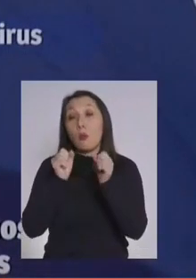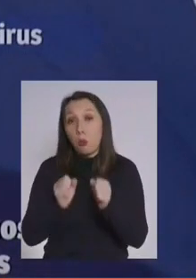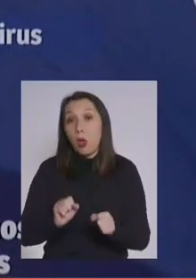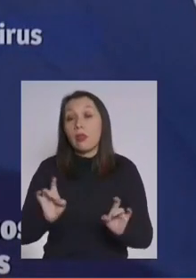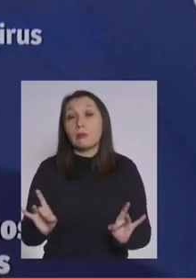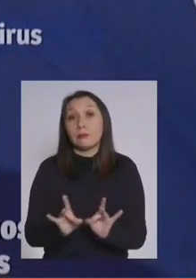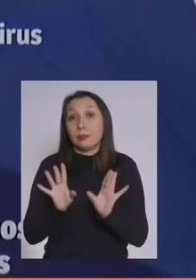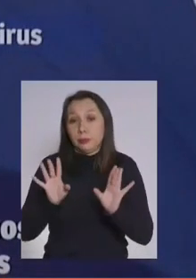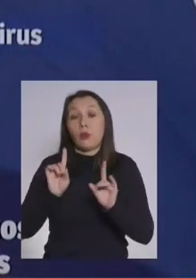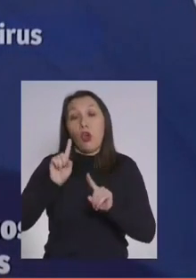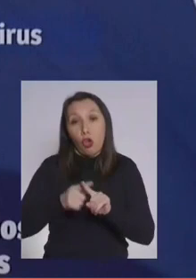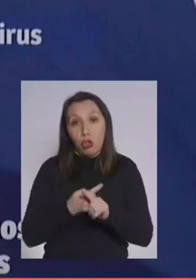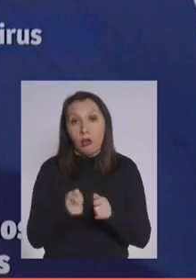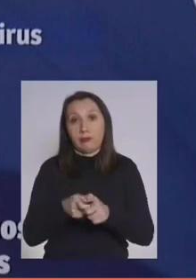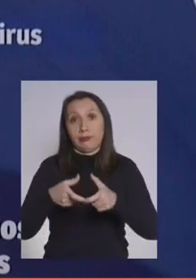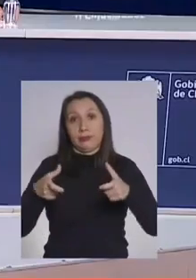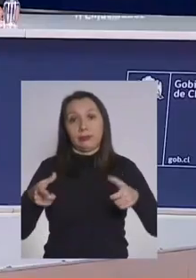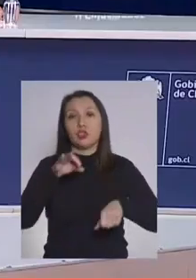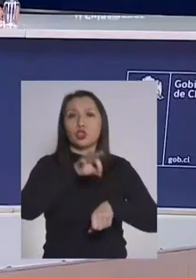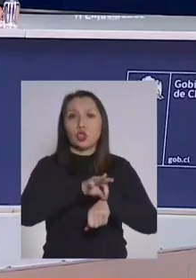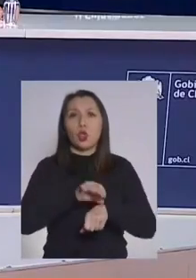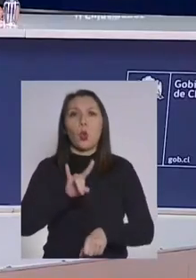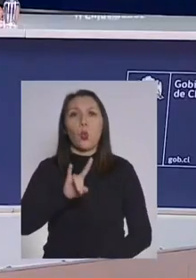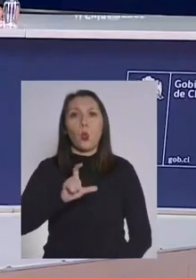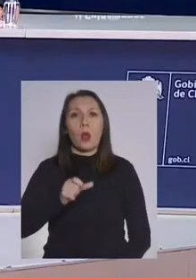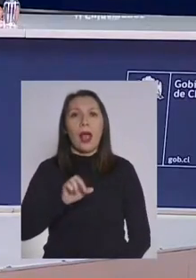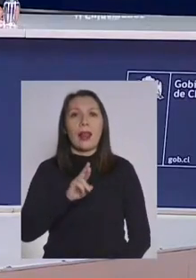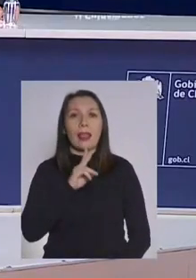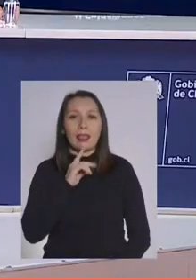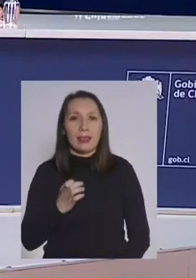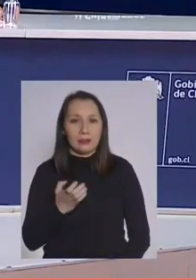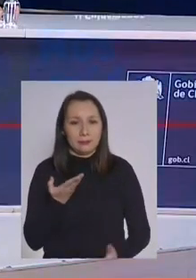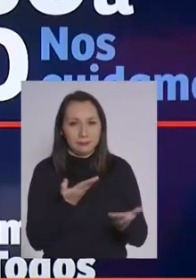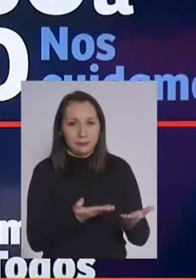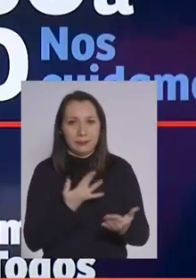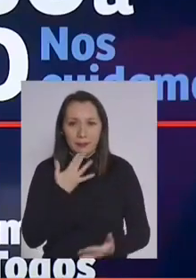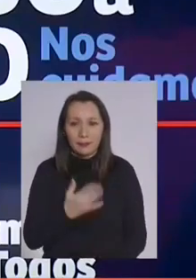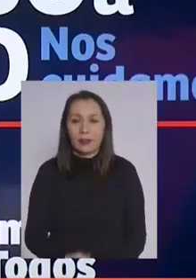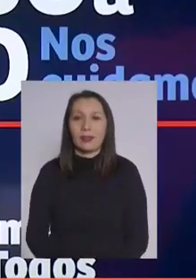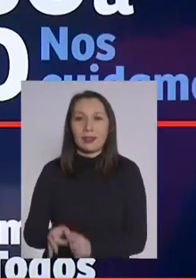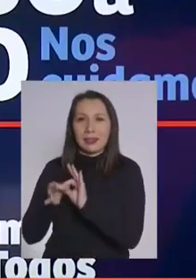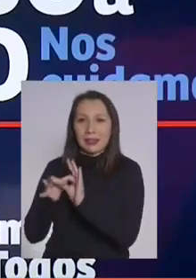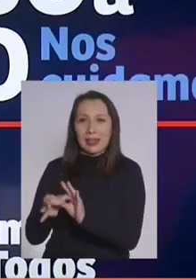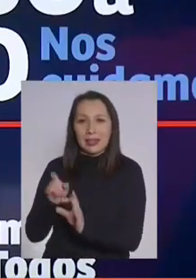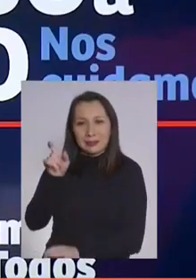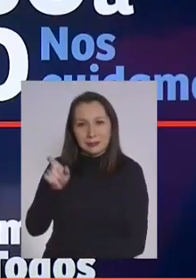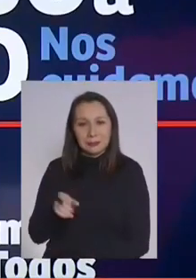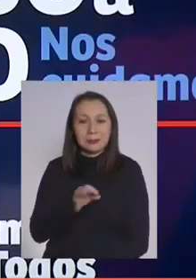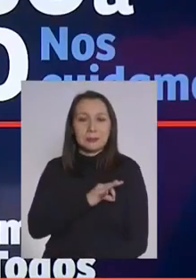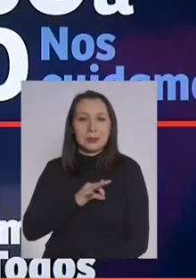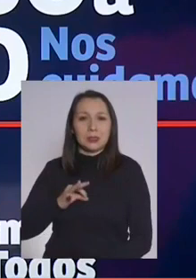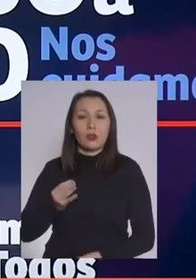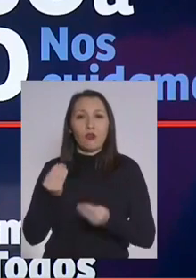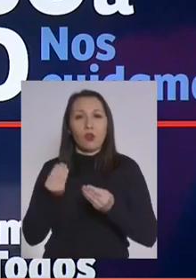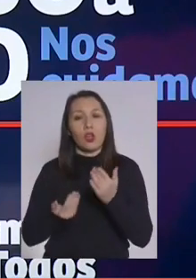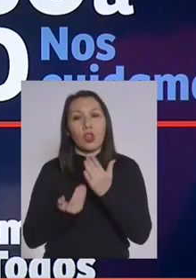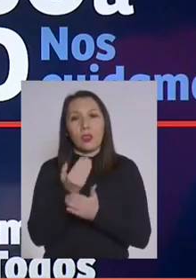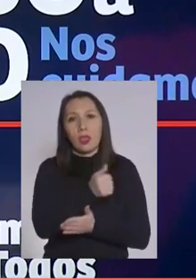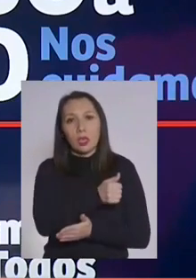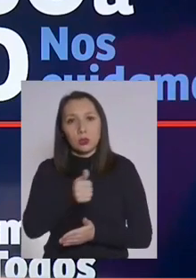haber rebrotes doctor ugarte tiene la palabra gracias señor ministro buenos días a todos